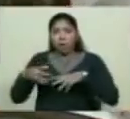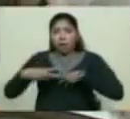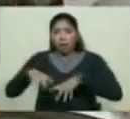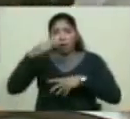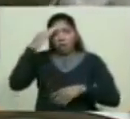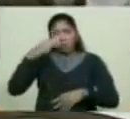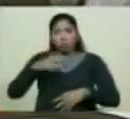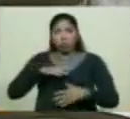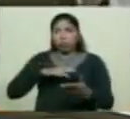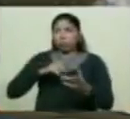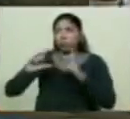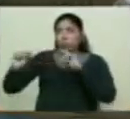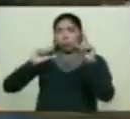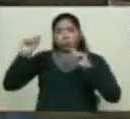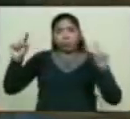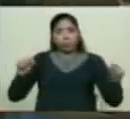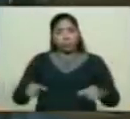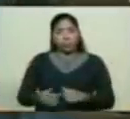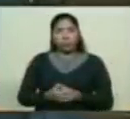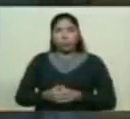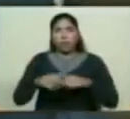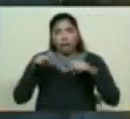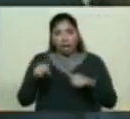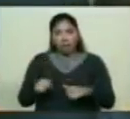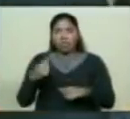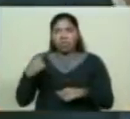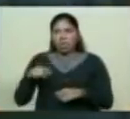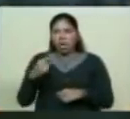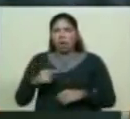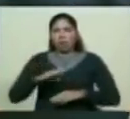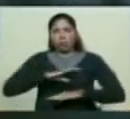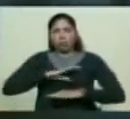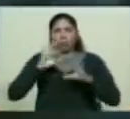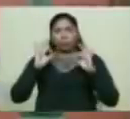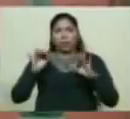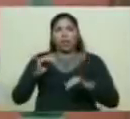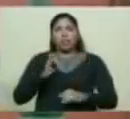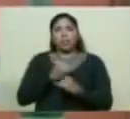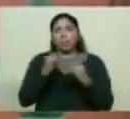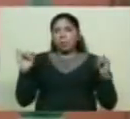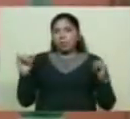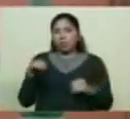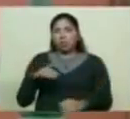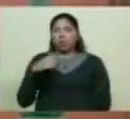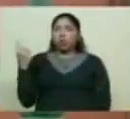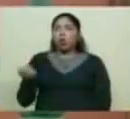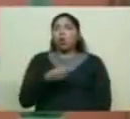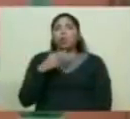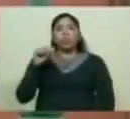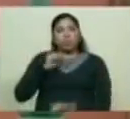la soberanía de nuestro territorio tenemos que defenderla a todos y todas pero también debemos